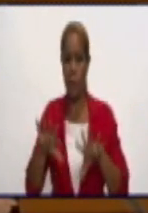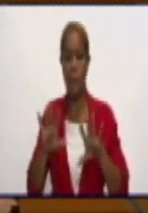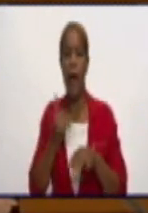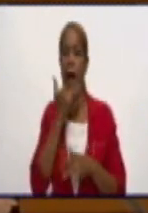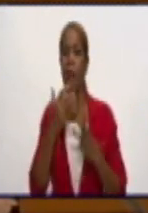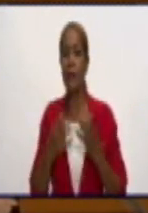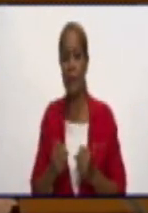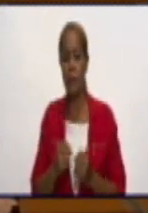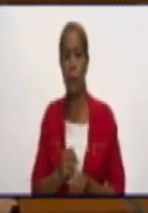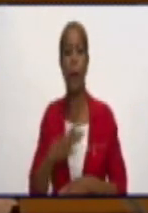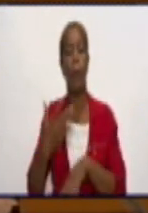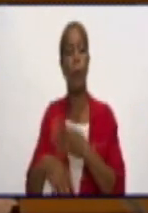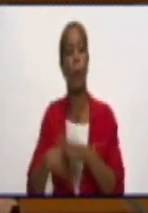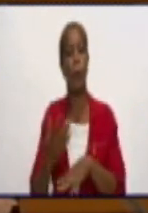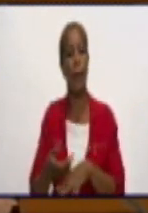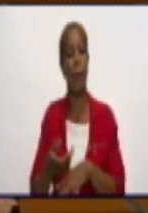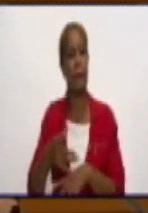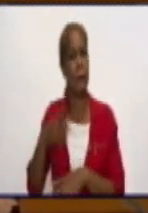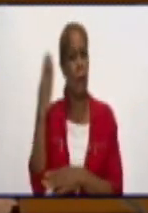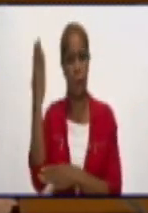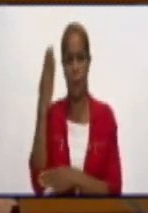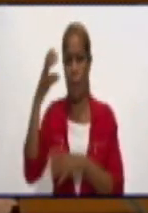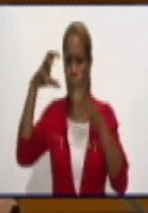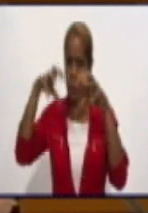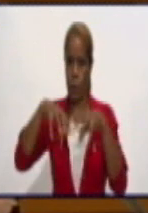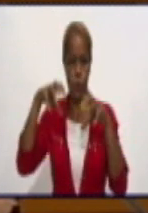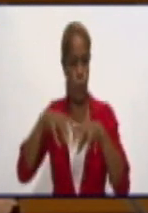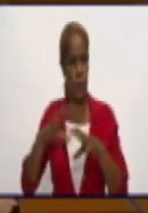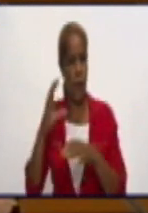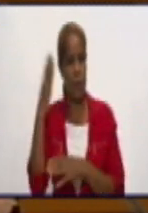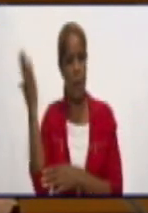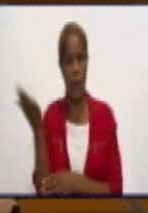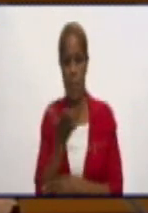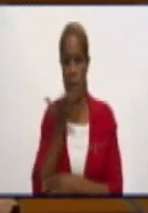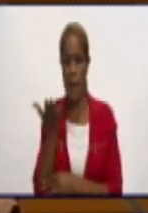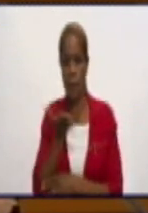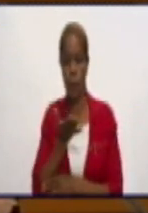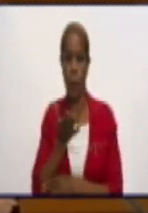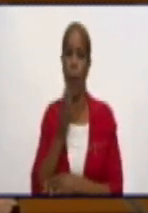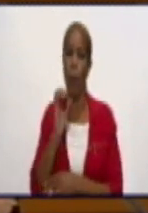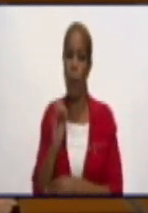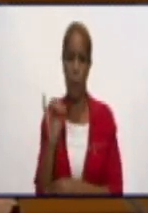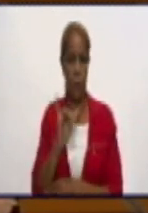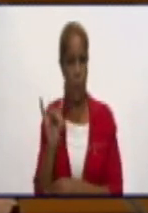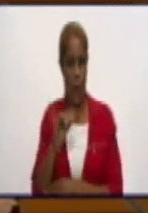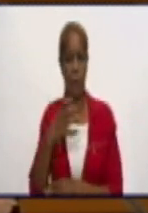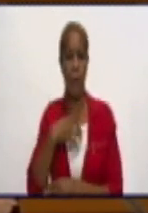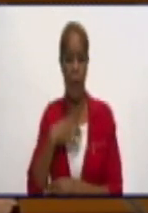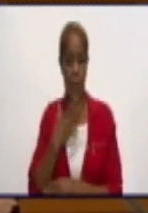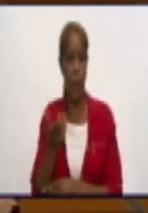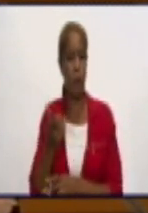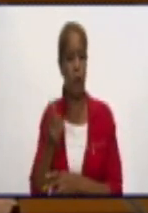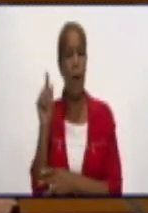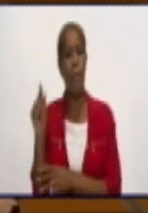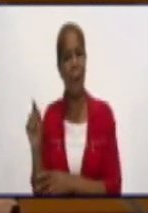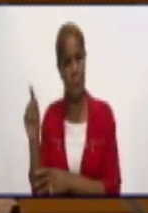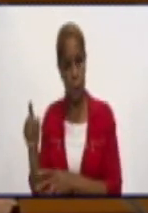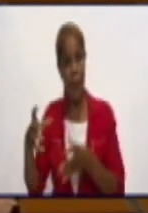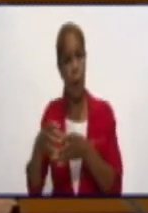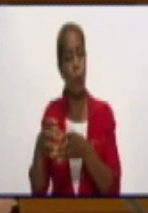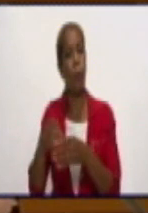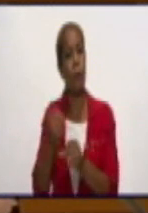nosotros tenemos el transporte, el equipamiento y el personal como para enfrentar esta avería, como se mencionará